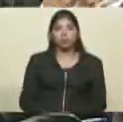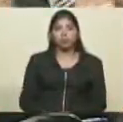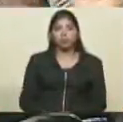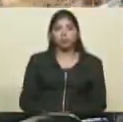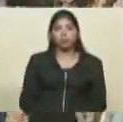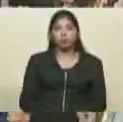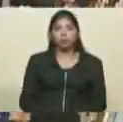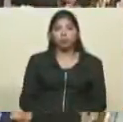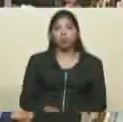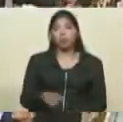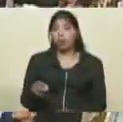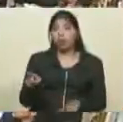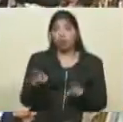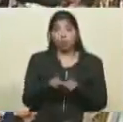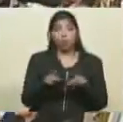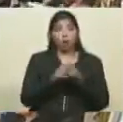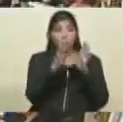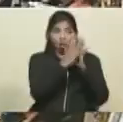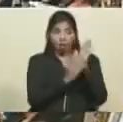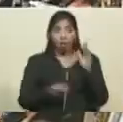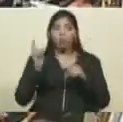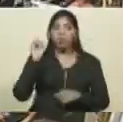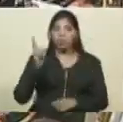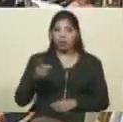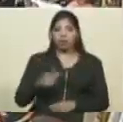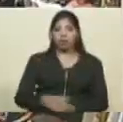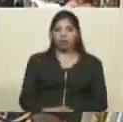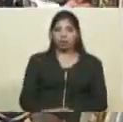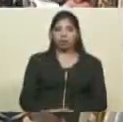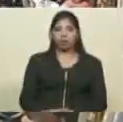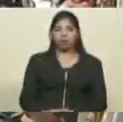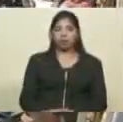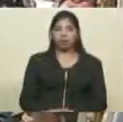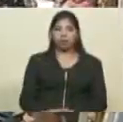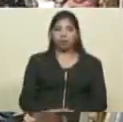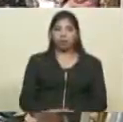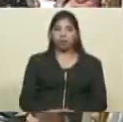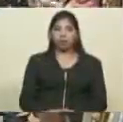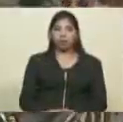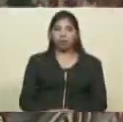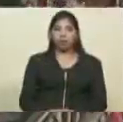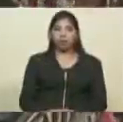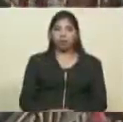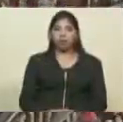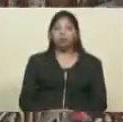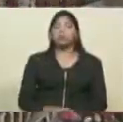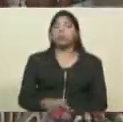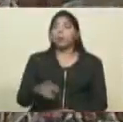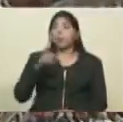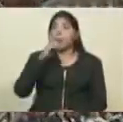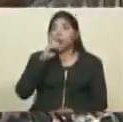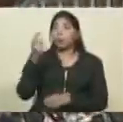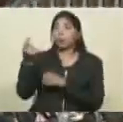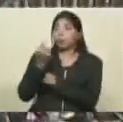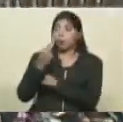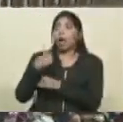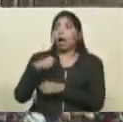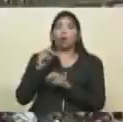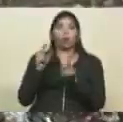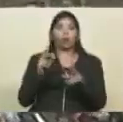Ese es el ejemplo que da nuestra diplomacia bolivariana de paz, siguiendo instrucción del presidente Nicolás Maduro. Ese es